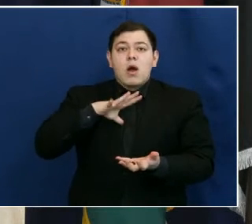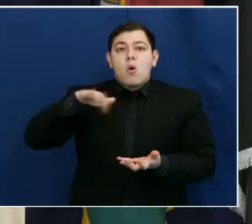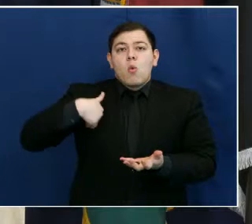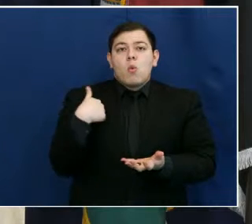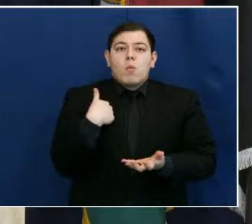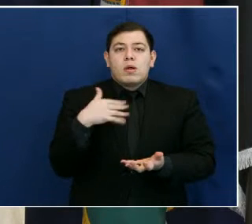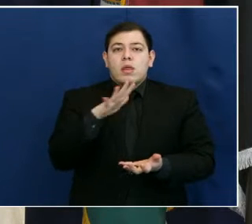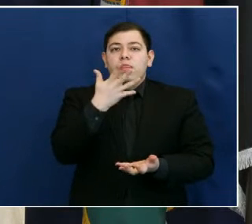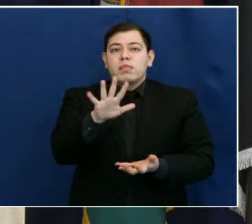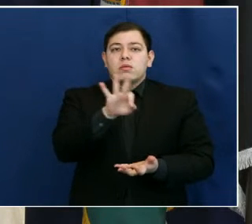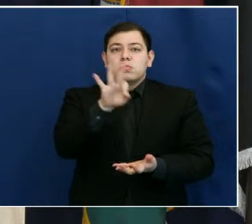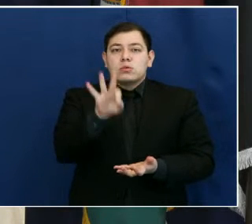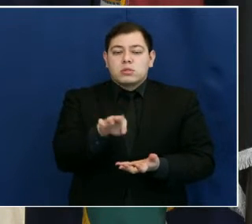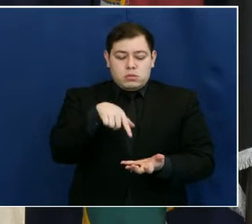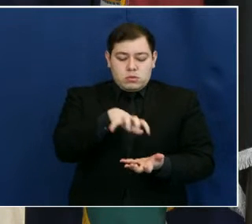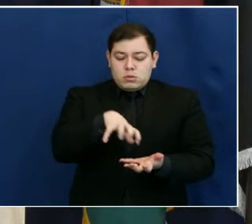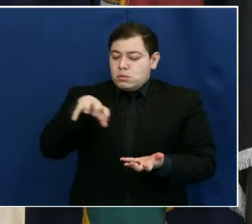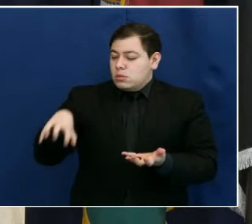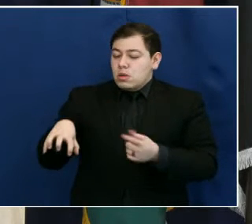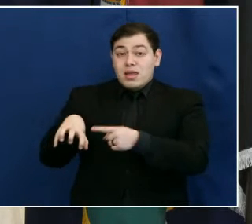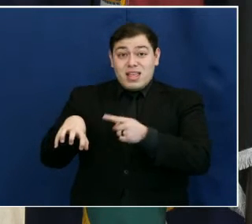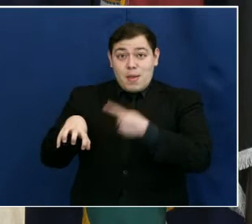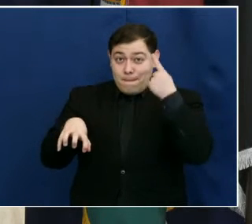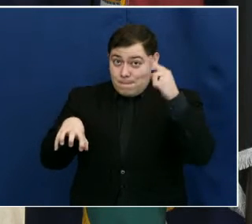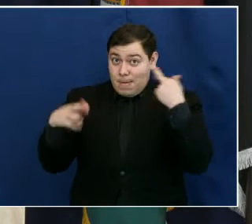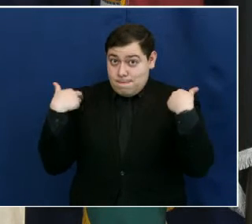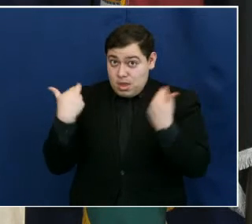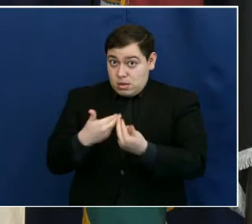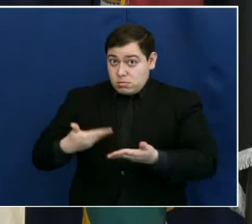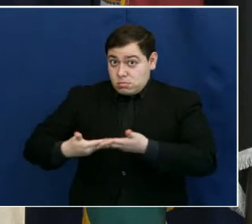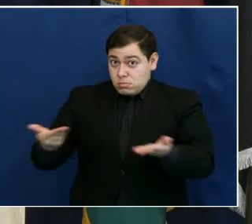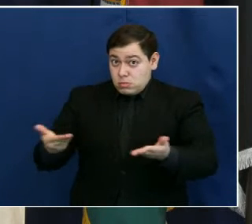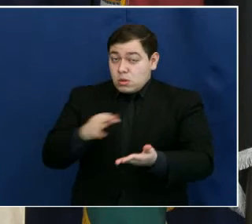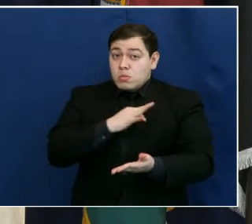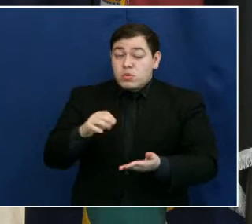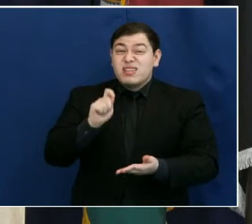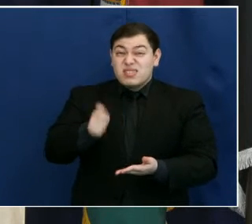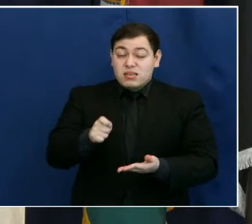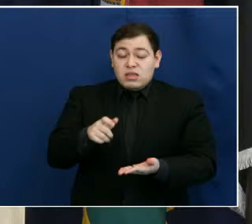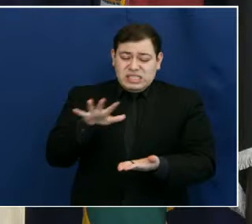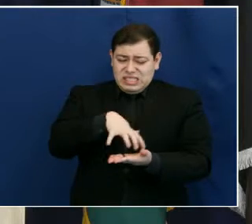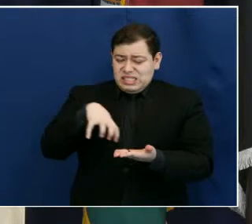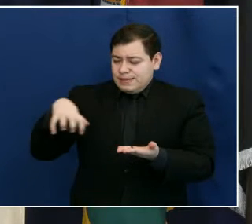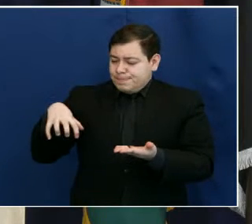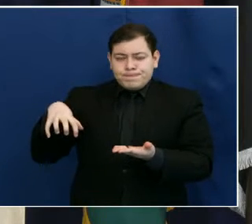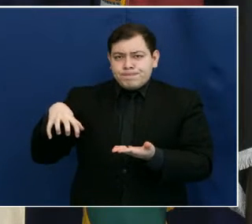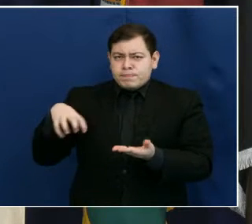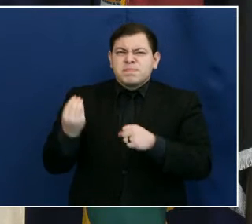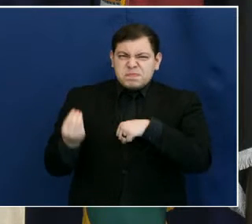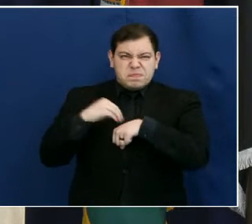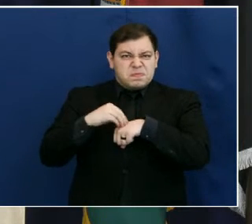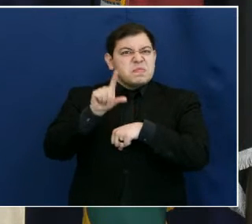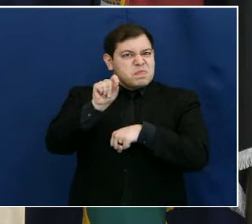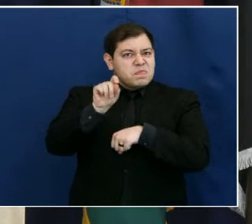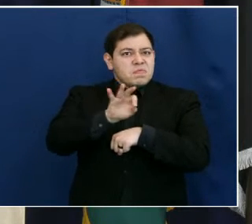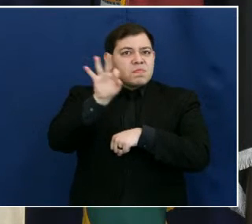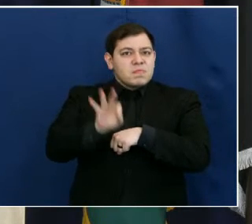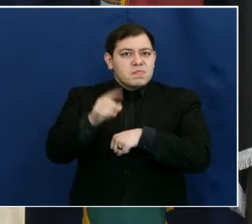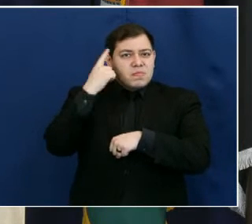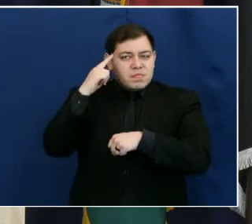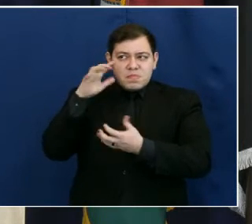pero aquí en el condado de San Diego queremos hacer más, entonces vamos a dar casi el 20% de vacunas directamente para los